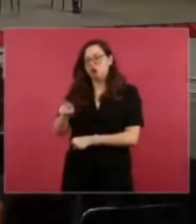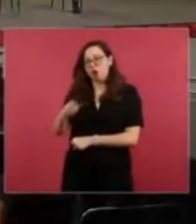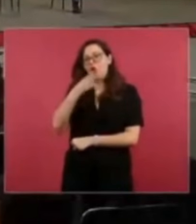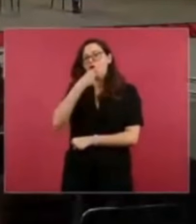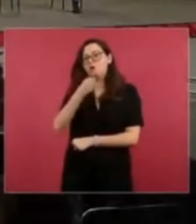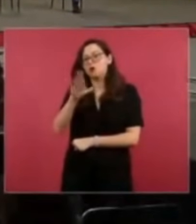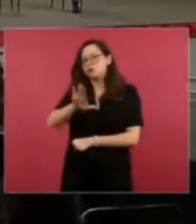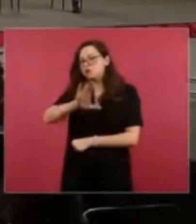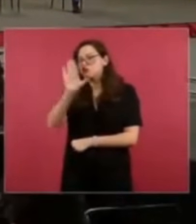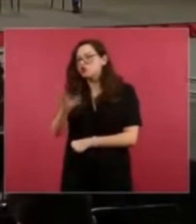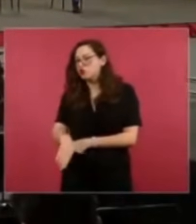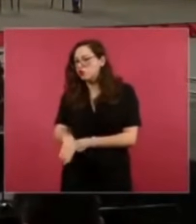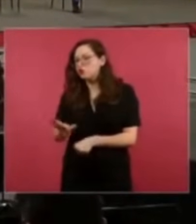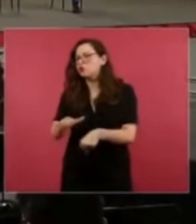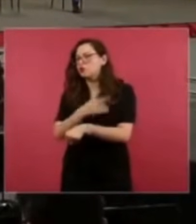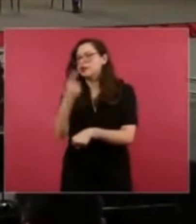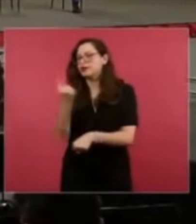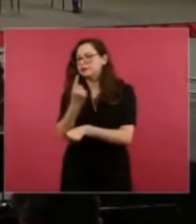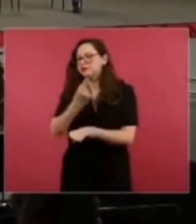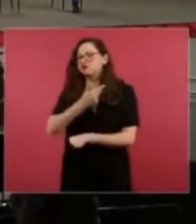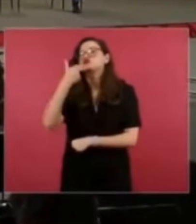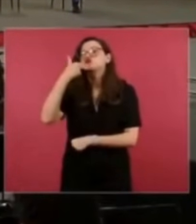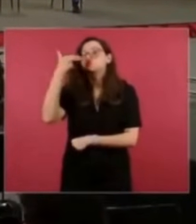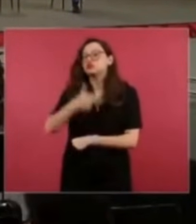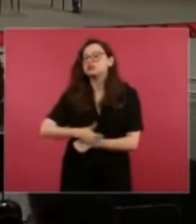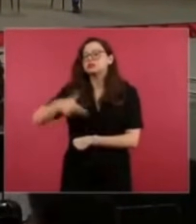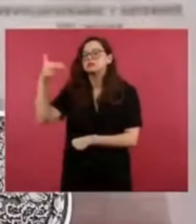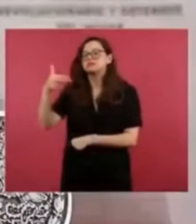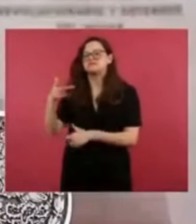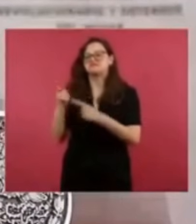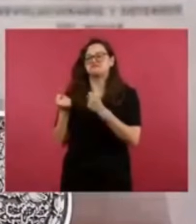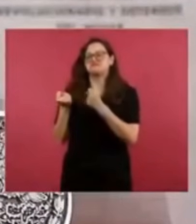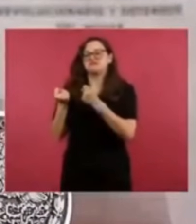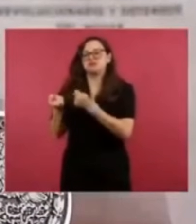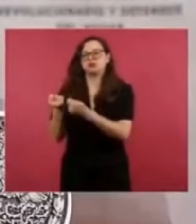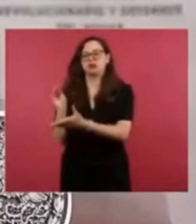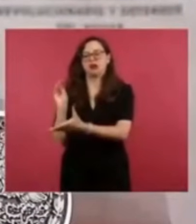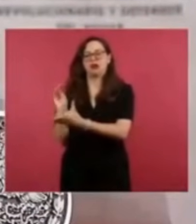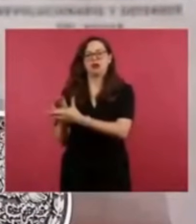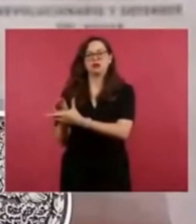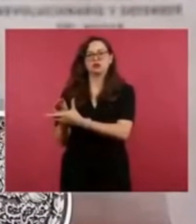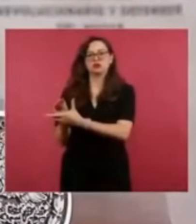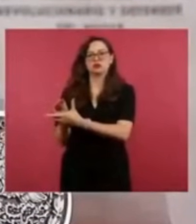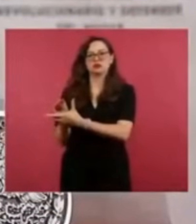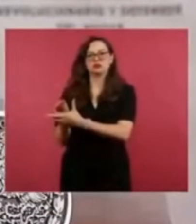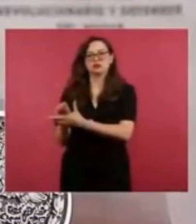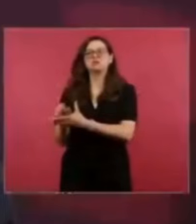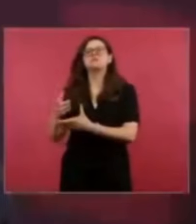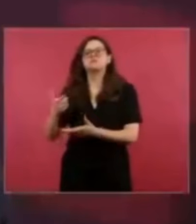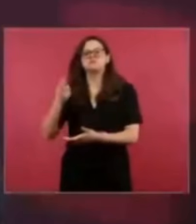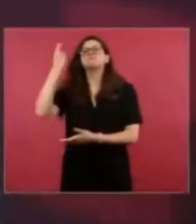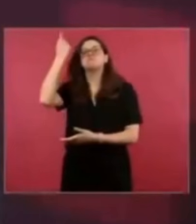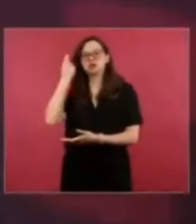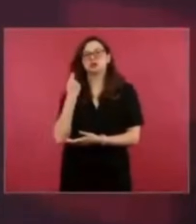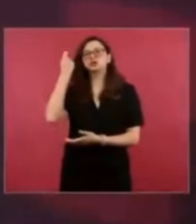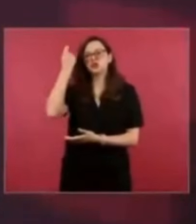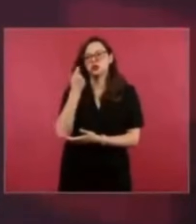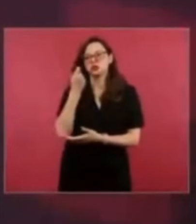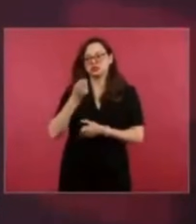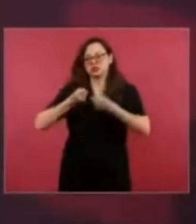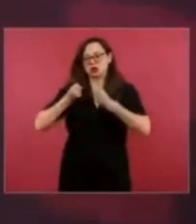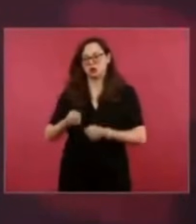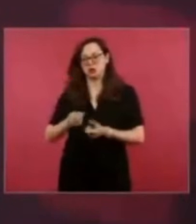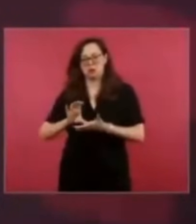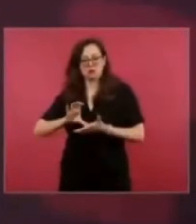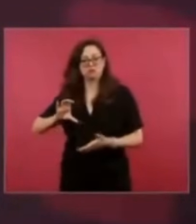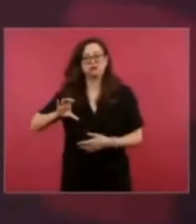el cierre de la averiguación de la Fiscalía. Y bueno, cuando yo señalaba que pocas